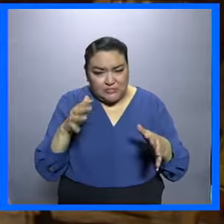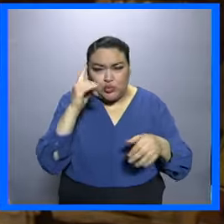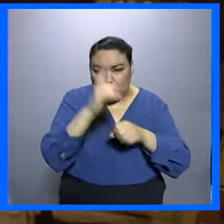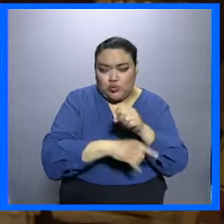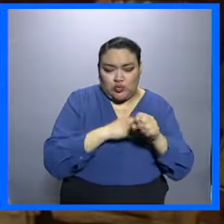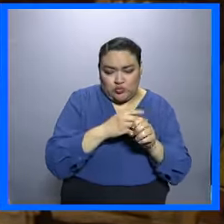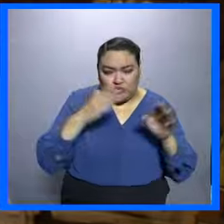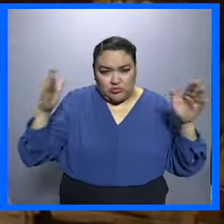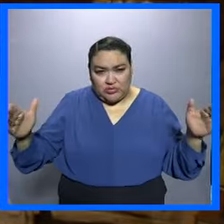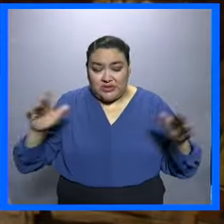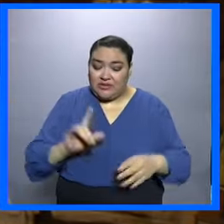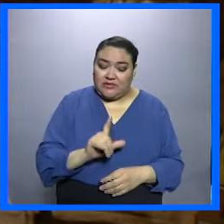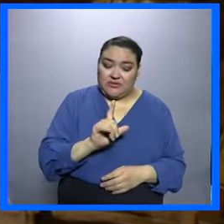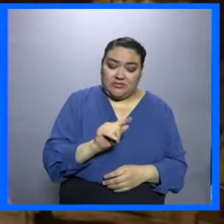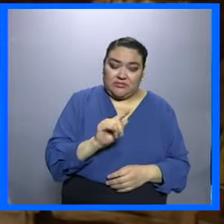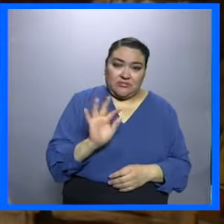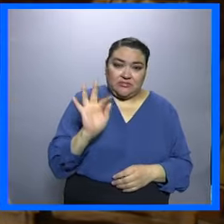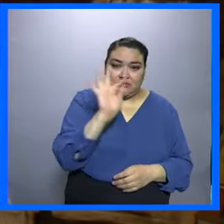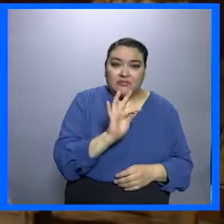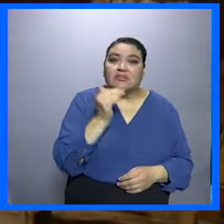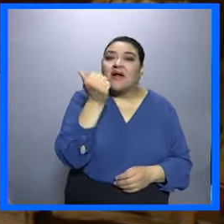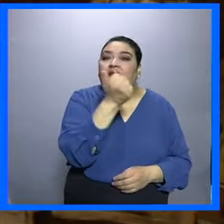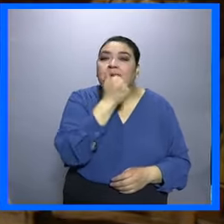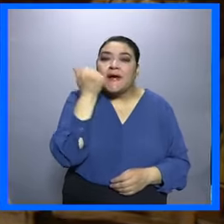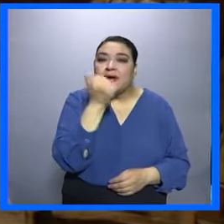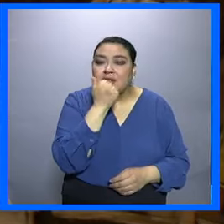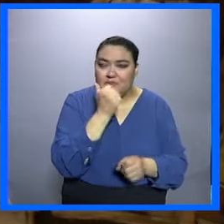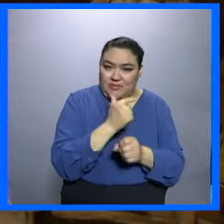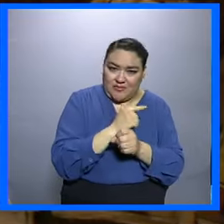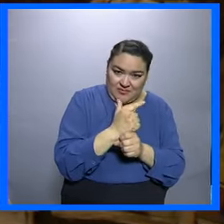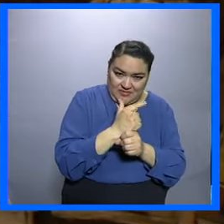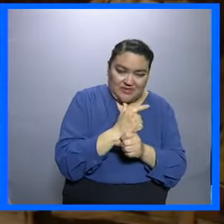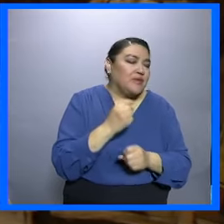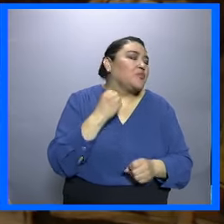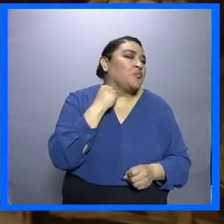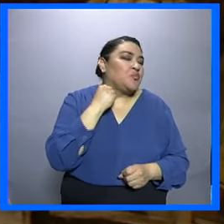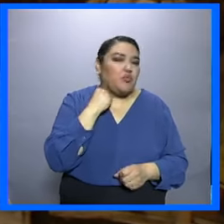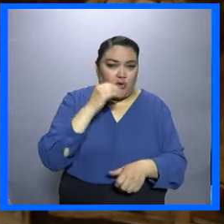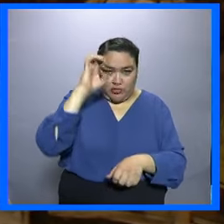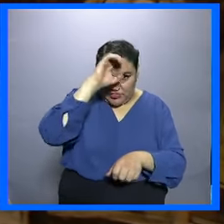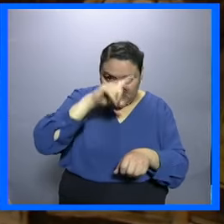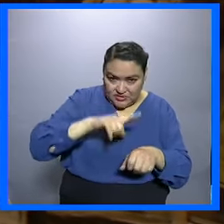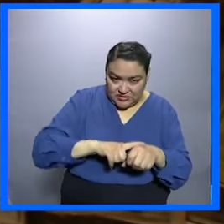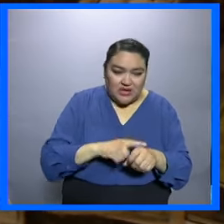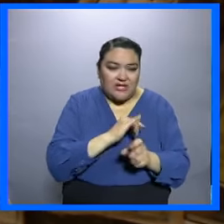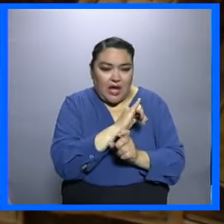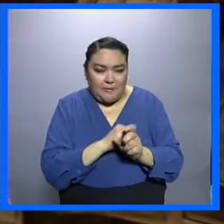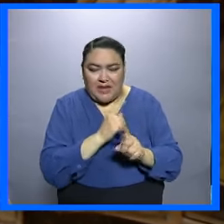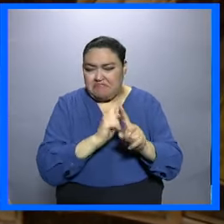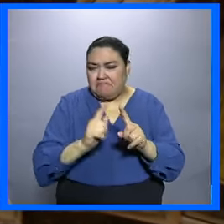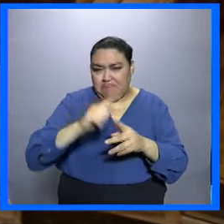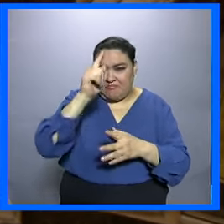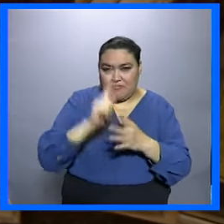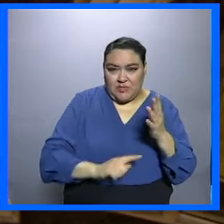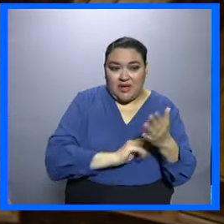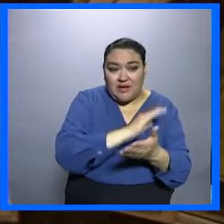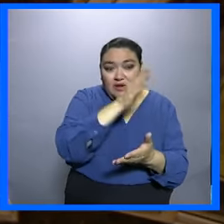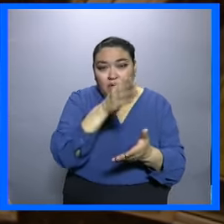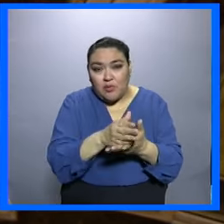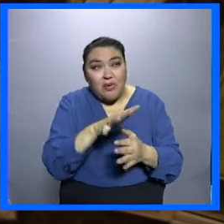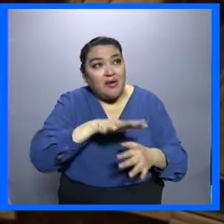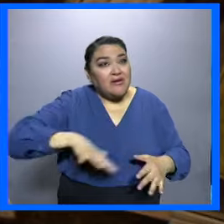población, el 70% son estudiantes de las carreras de Derecho, Ciencias Políticas, Criminología, etcétera, que vienen a